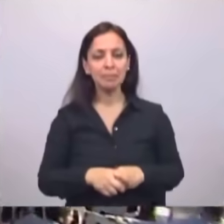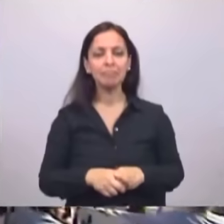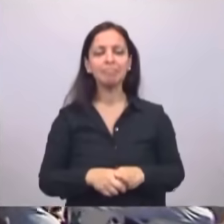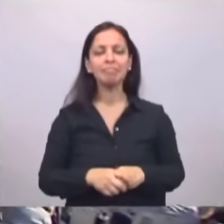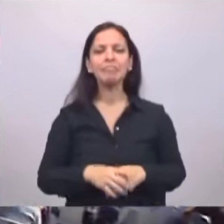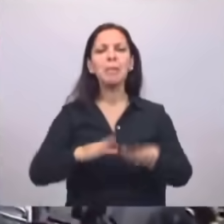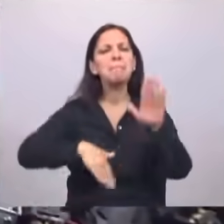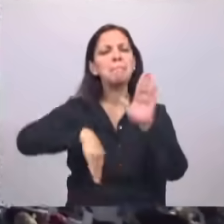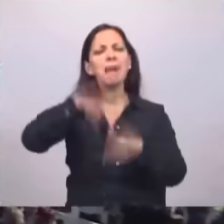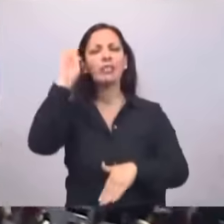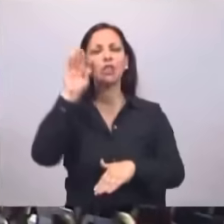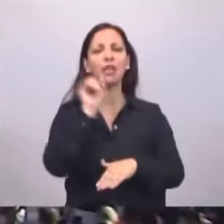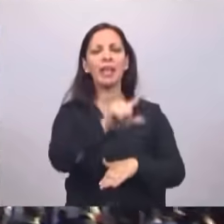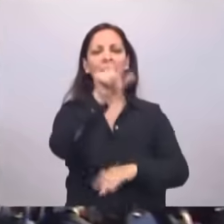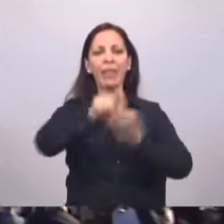que